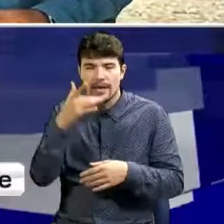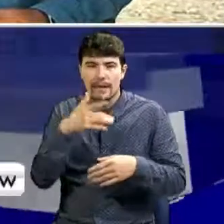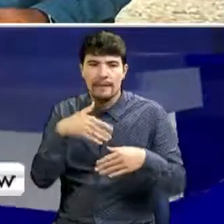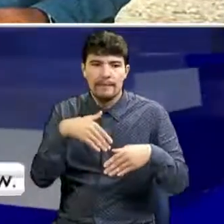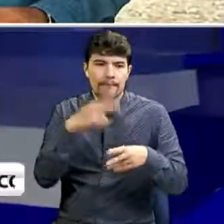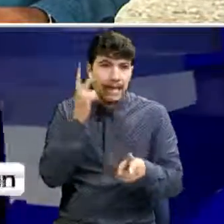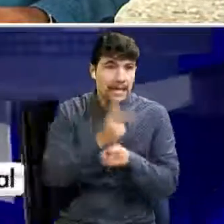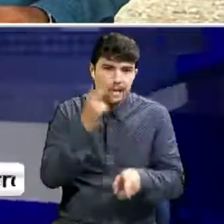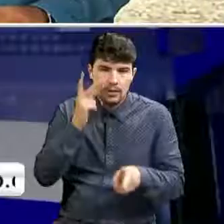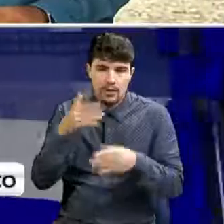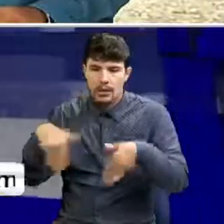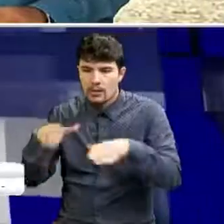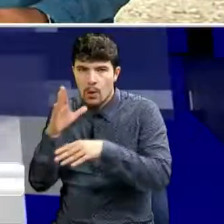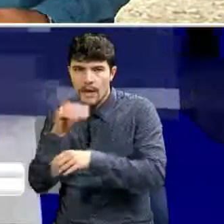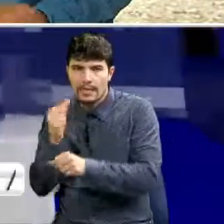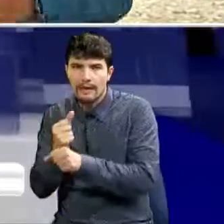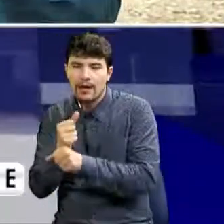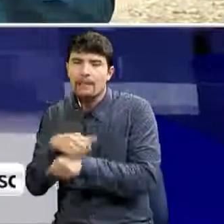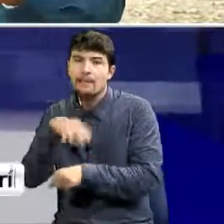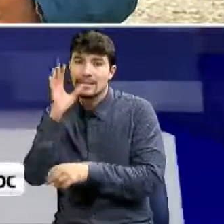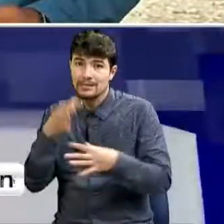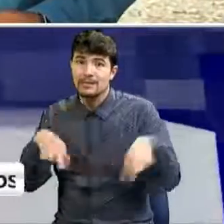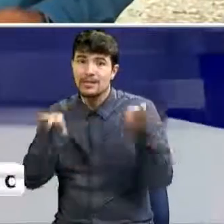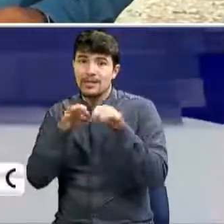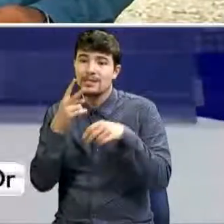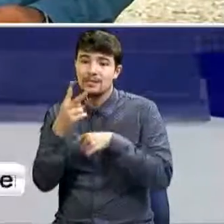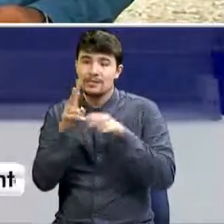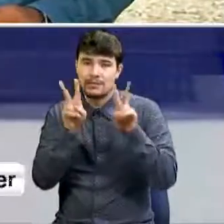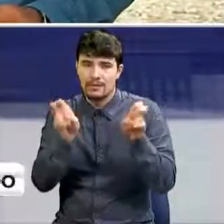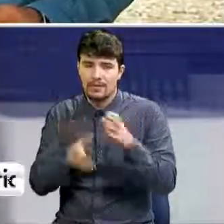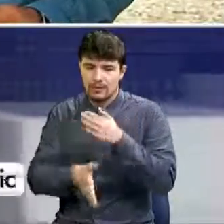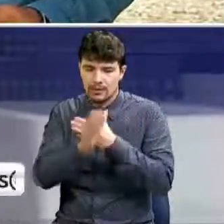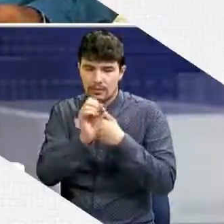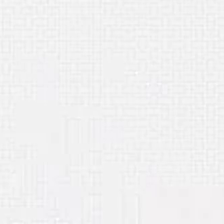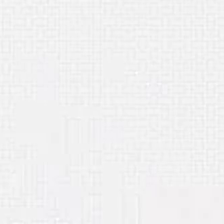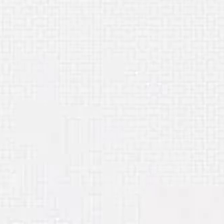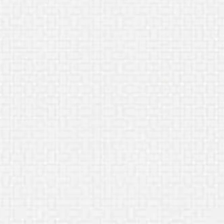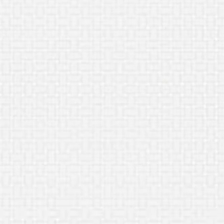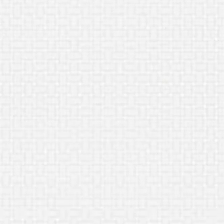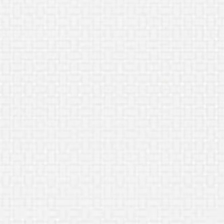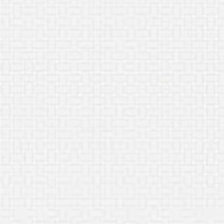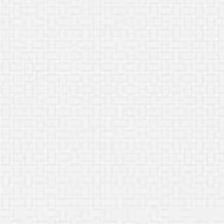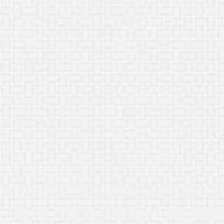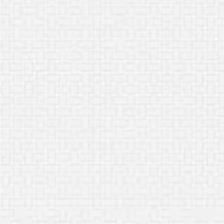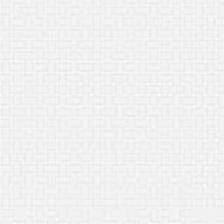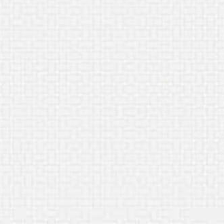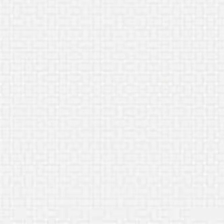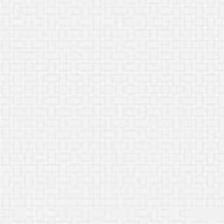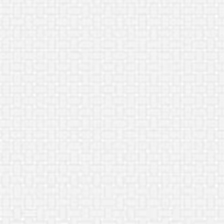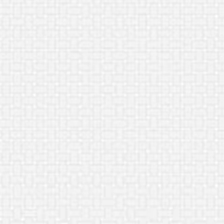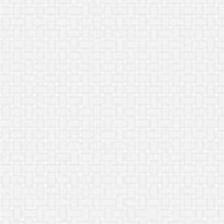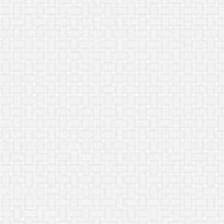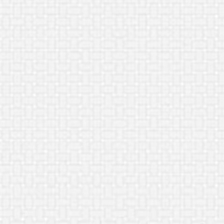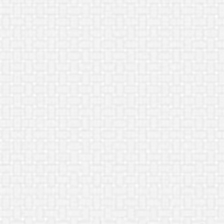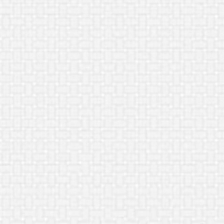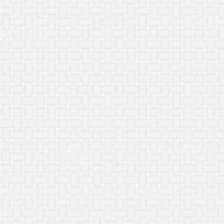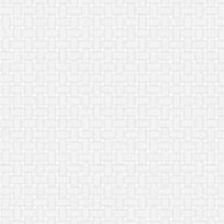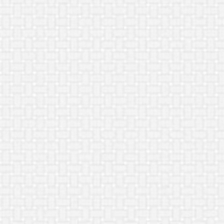compañeros espido desde la capital norte santandereana ustedes continúen con más noticias de este estudio muy buenas tardes cantero com